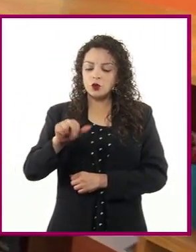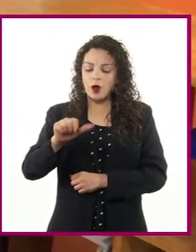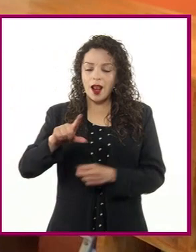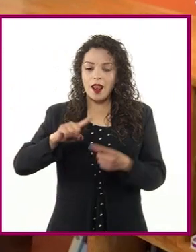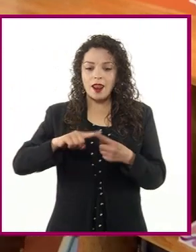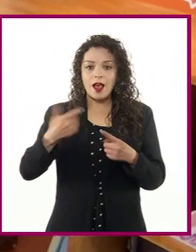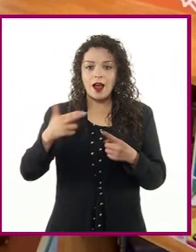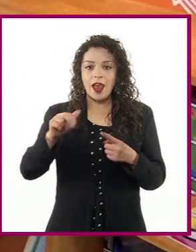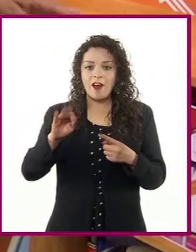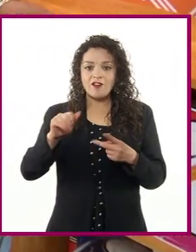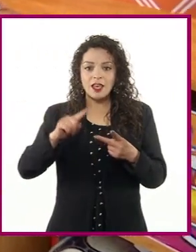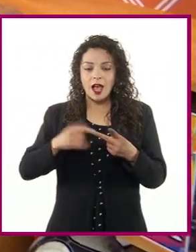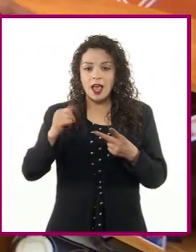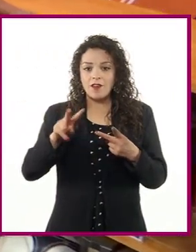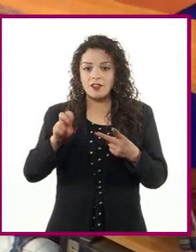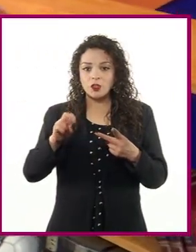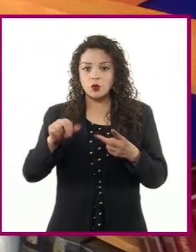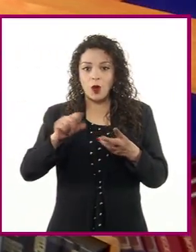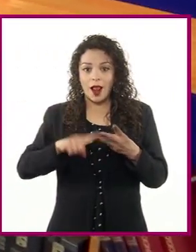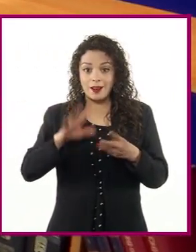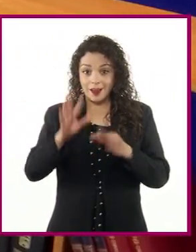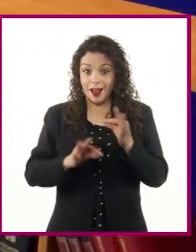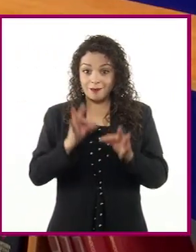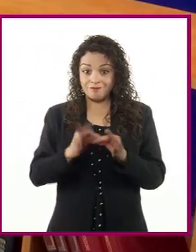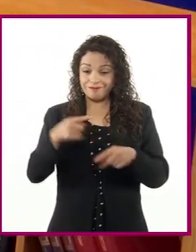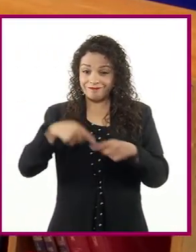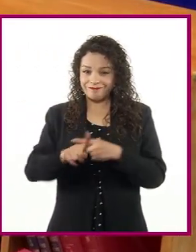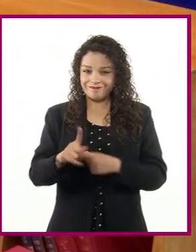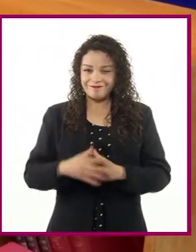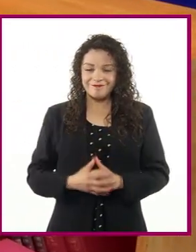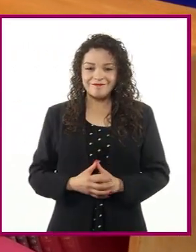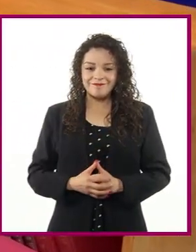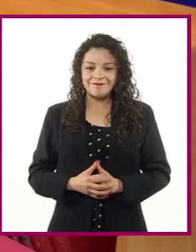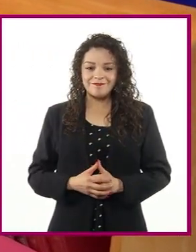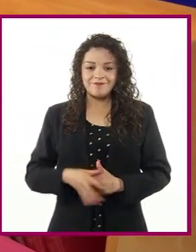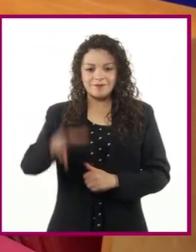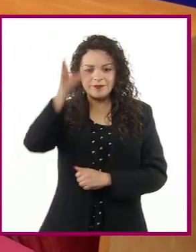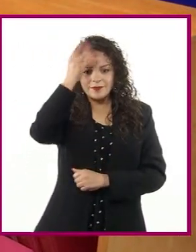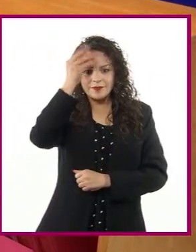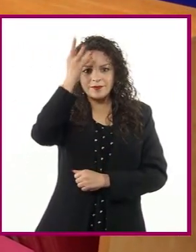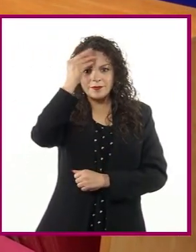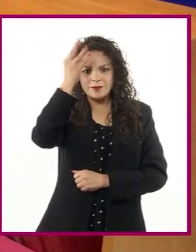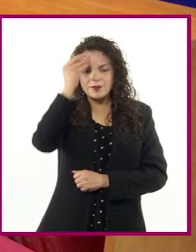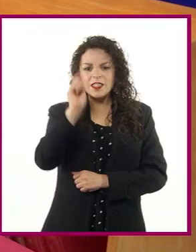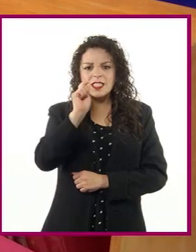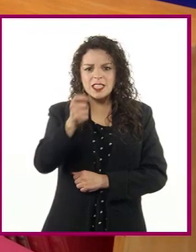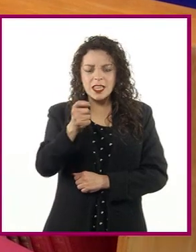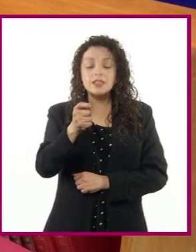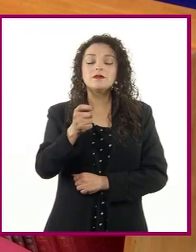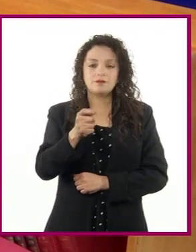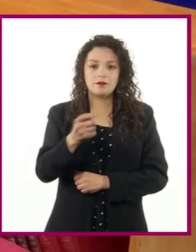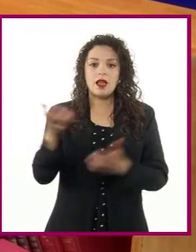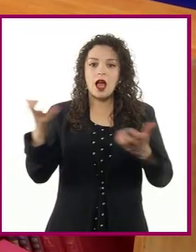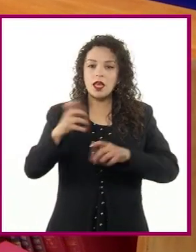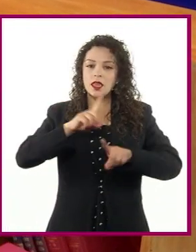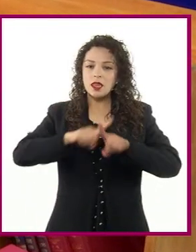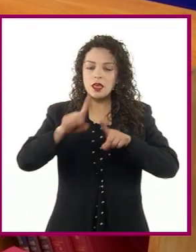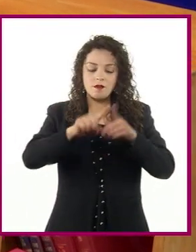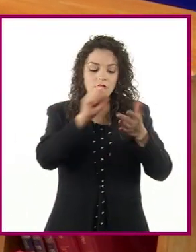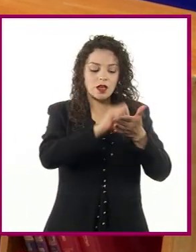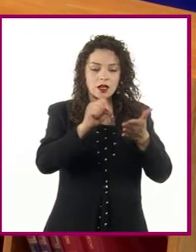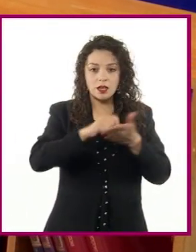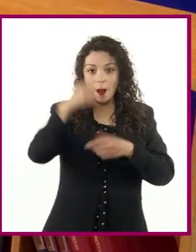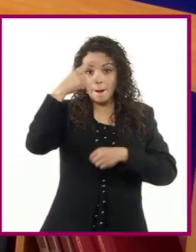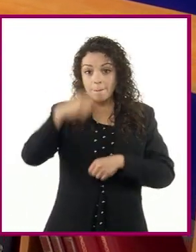y listos? Muy bien, iniciemos. Con el aprendizaje esperado, elabora distintos textos para